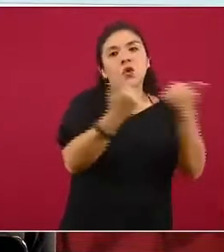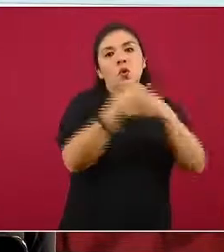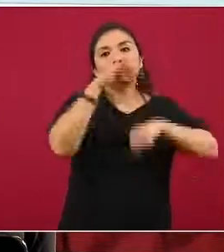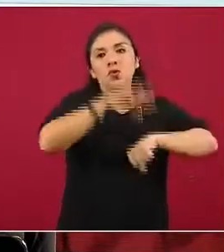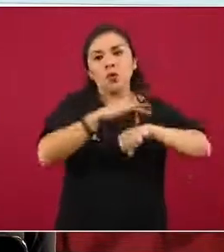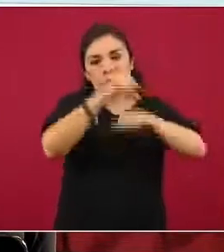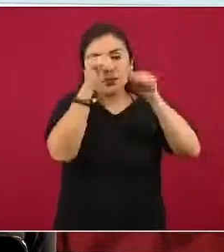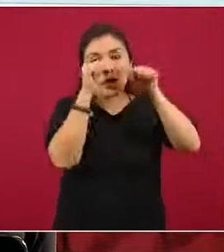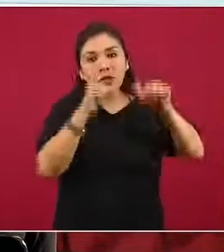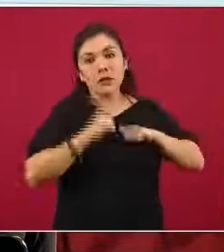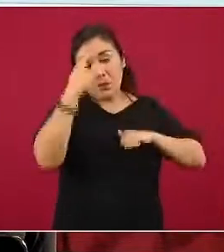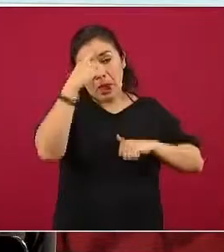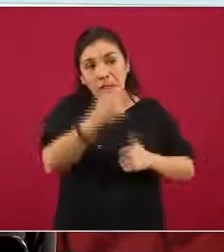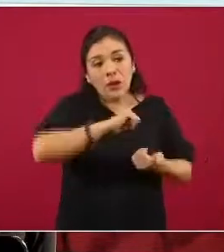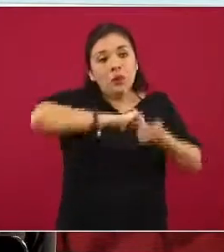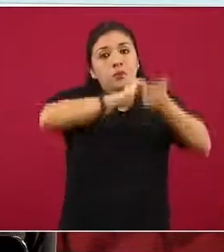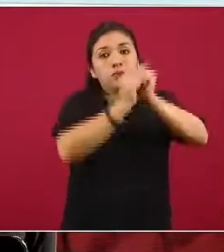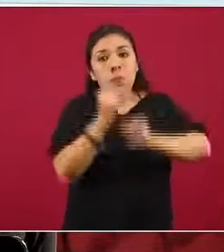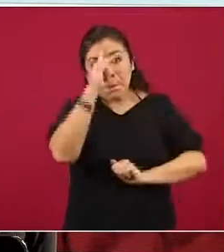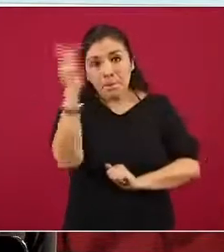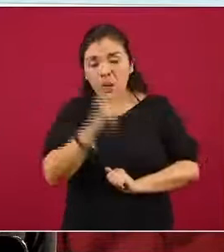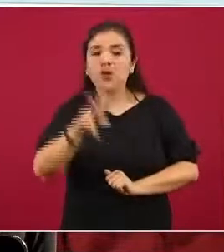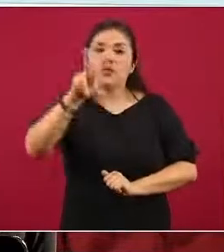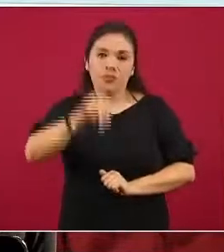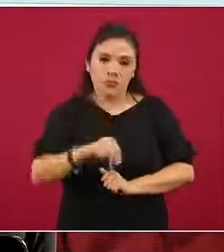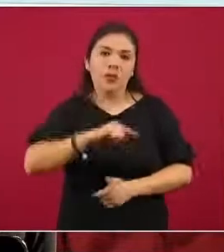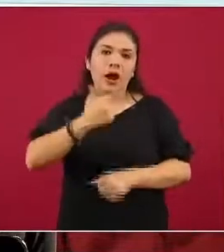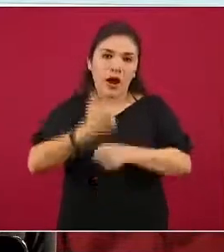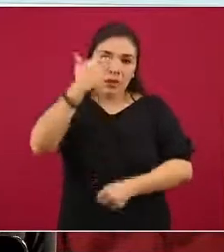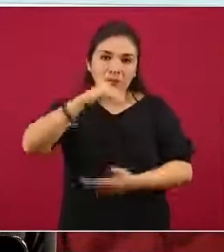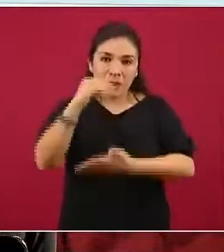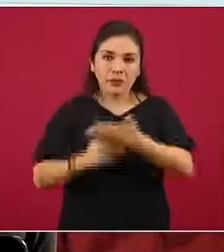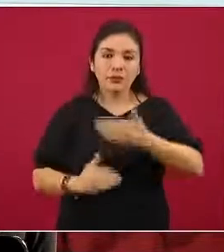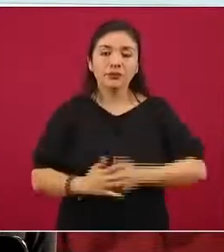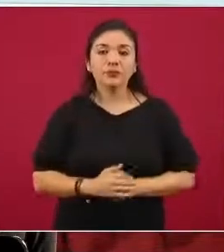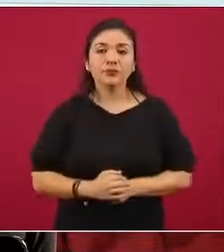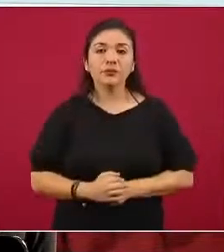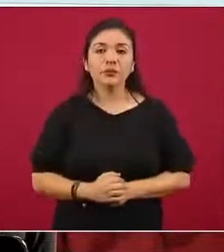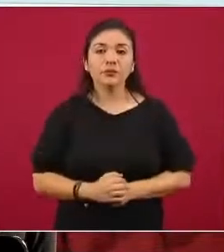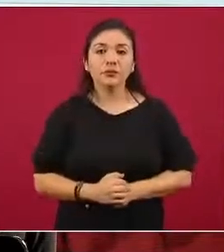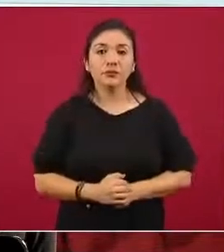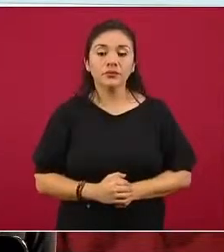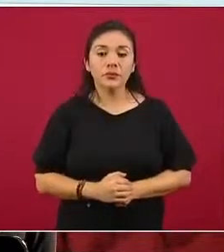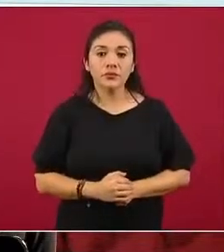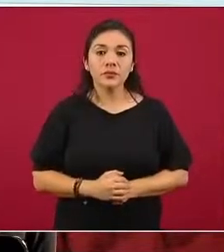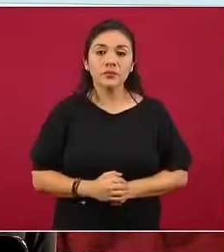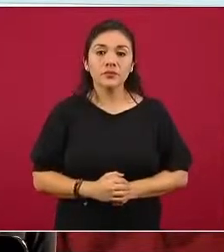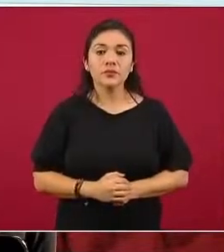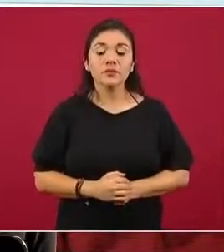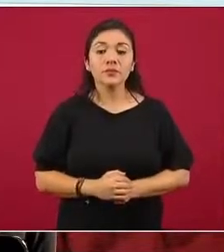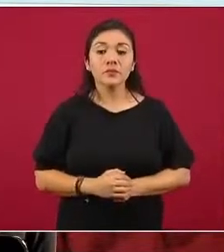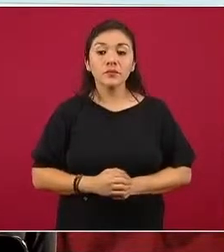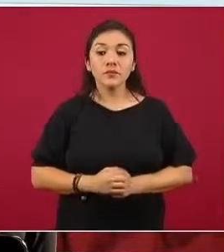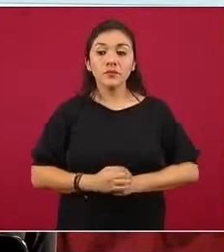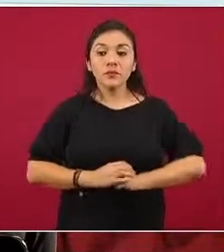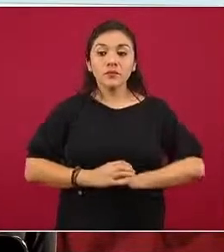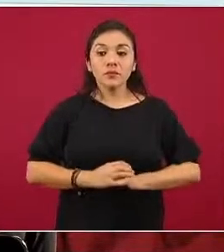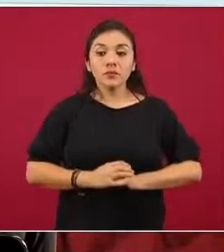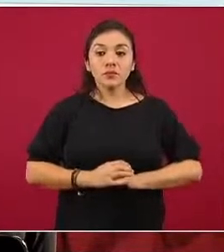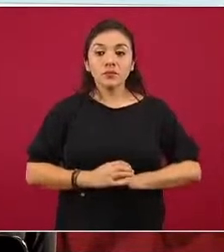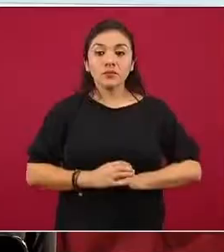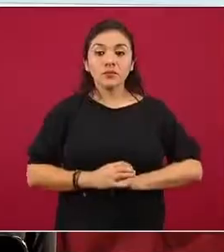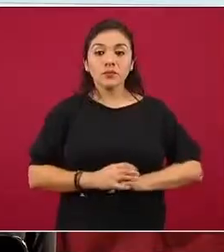que el riesgo de complicaciones sea menor. Y bien, entonces,